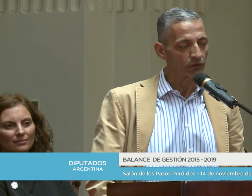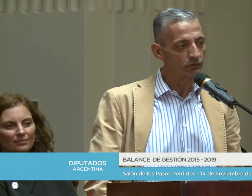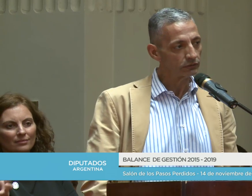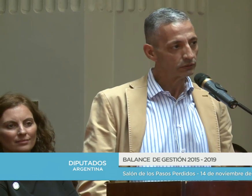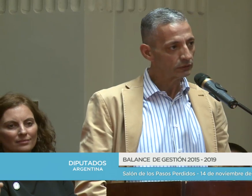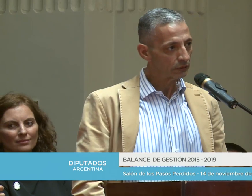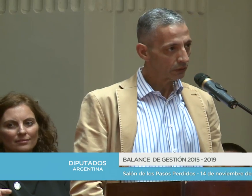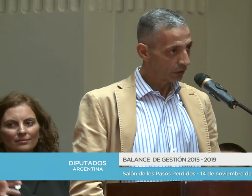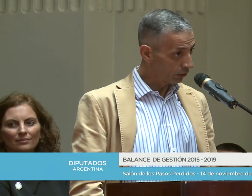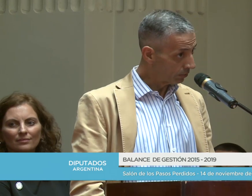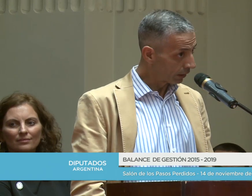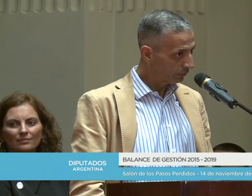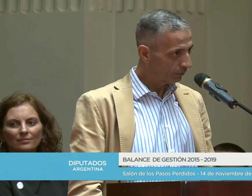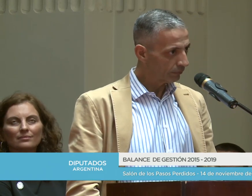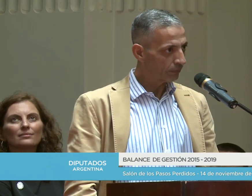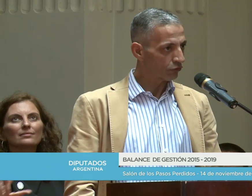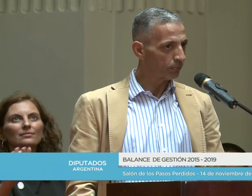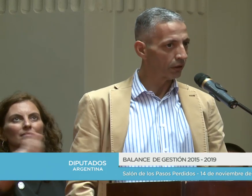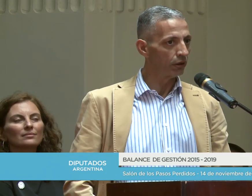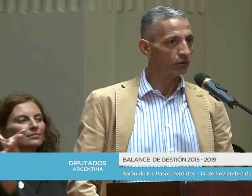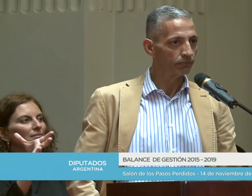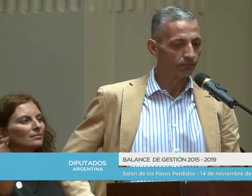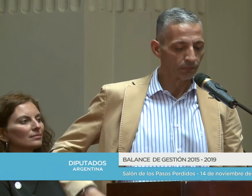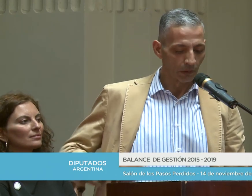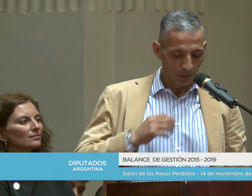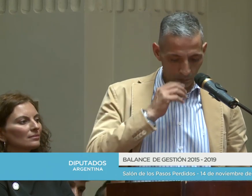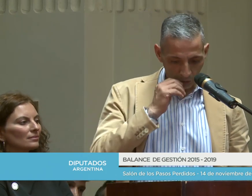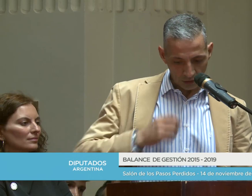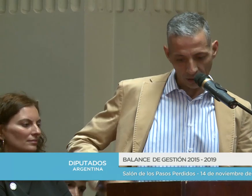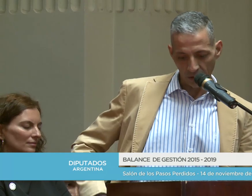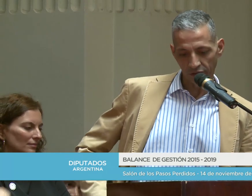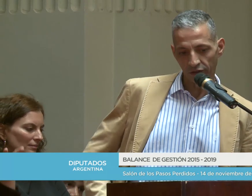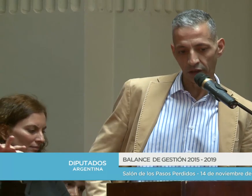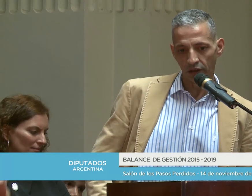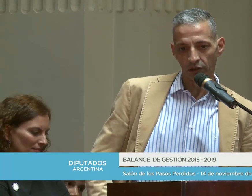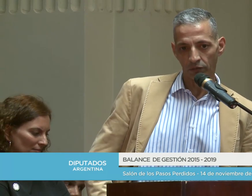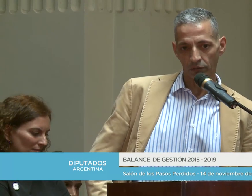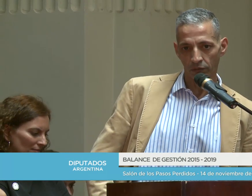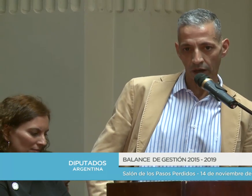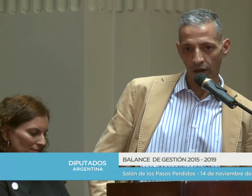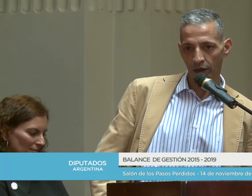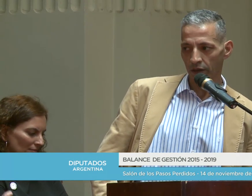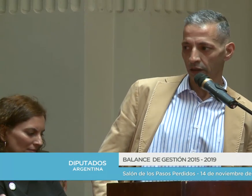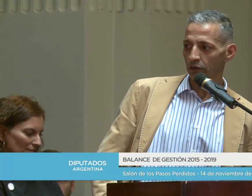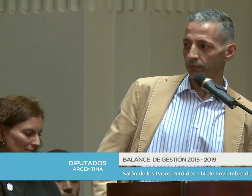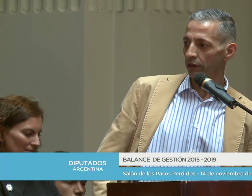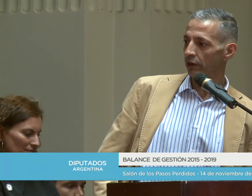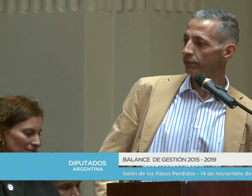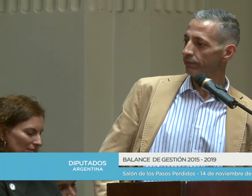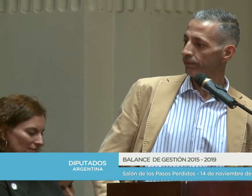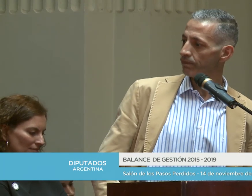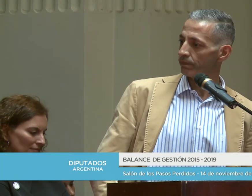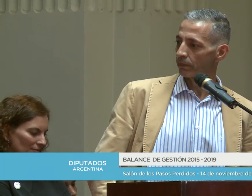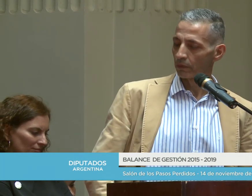tuvimos que tomar pasos perdidos porque dejaban cesante una gran cantidad de